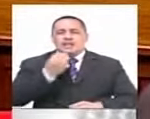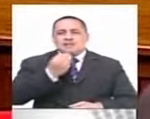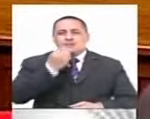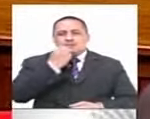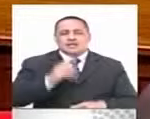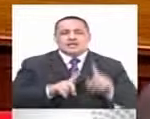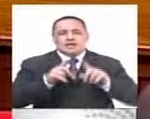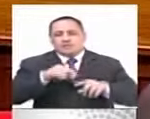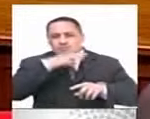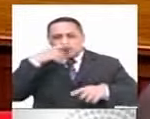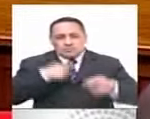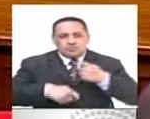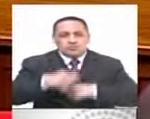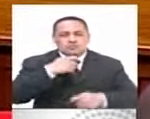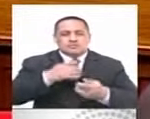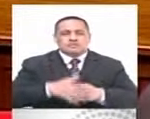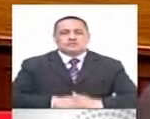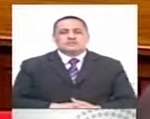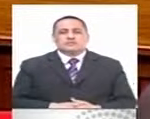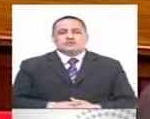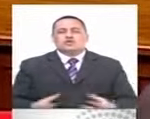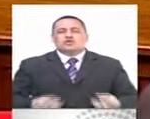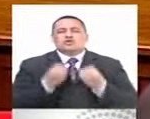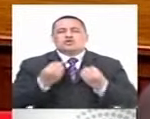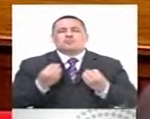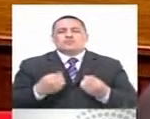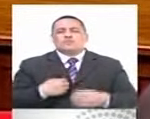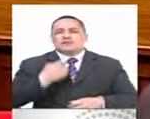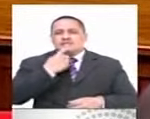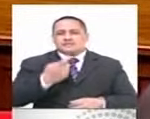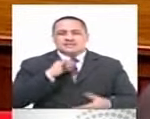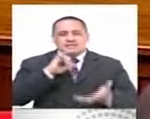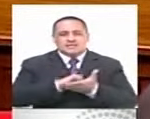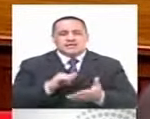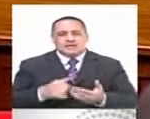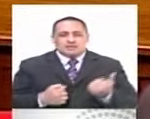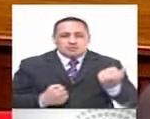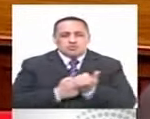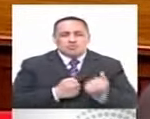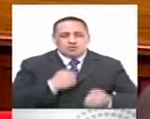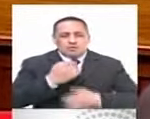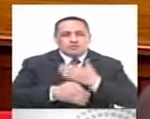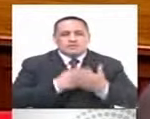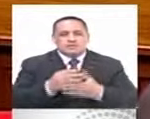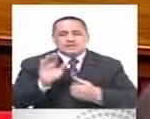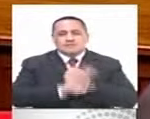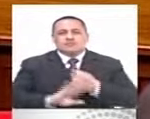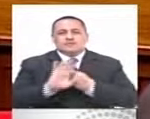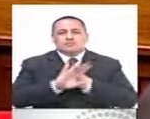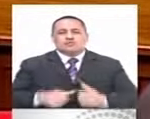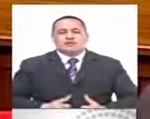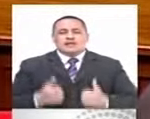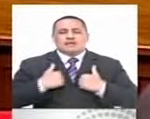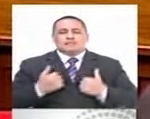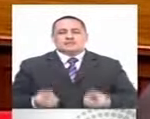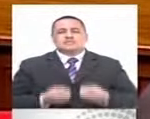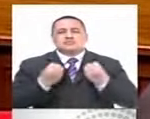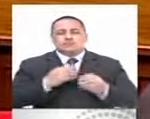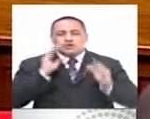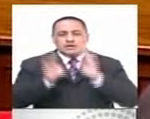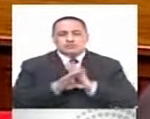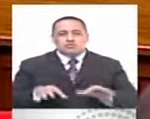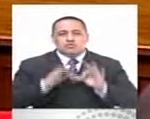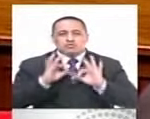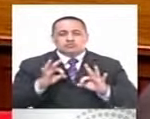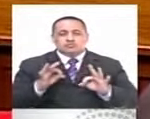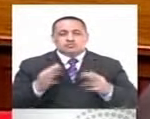el narcotráfico? ¿Cómo vamos a decir que promovemos y defendemos la vida si